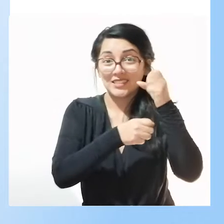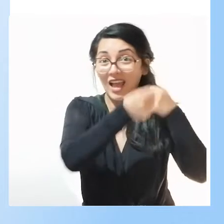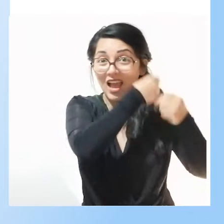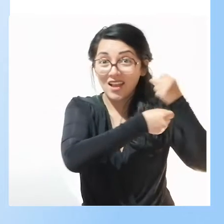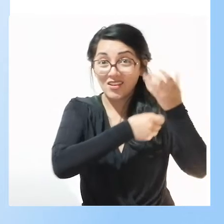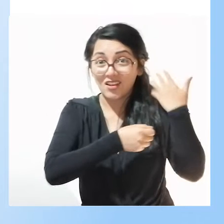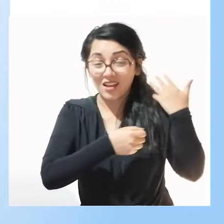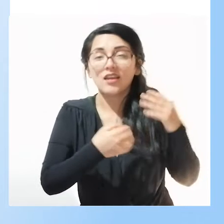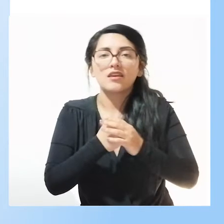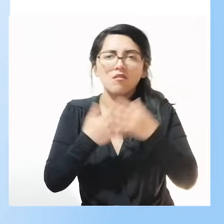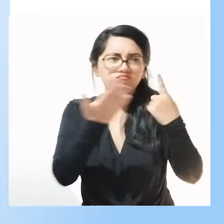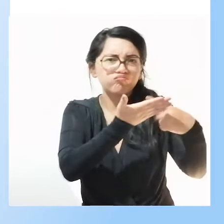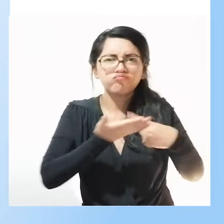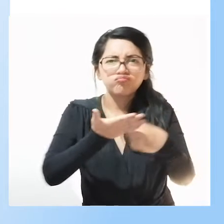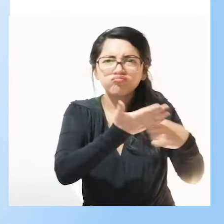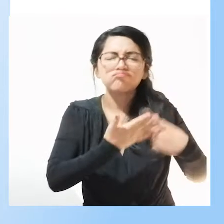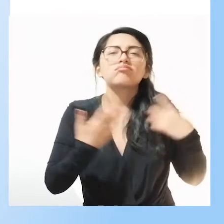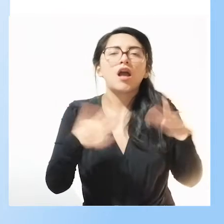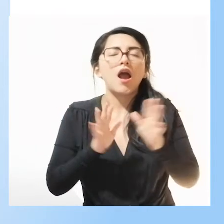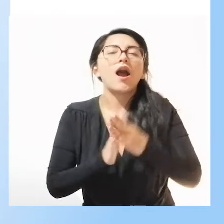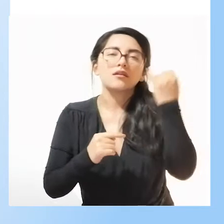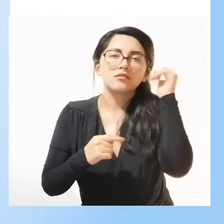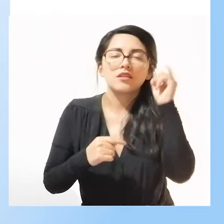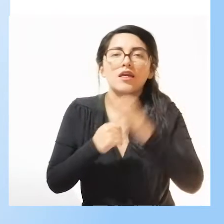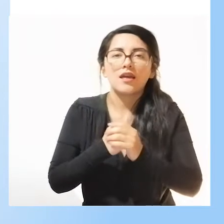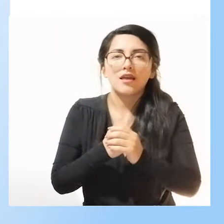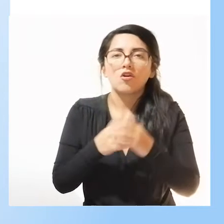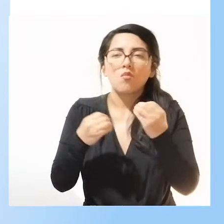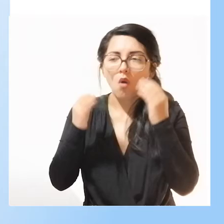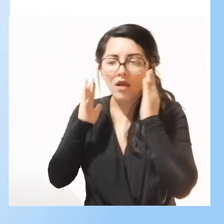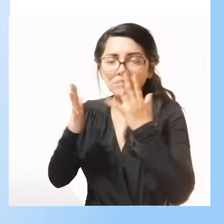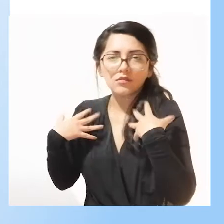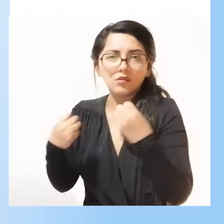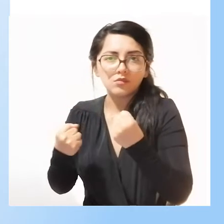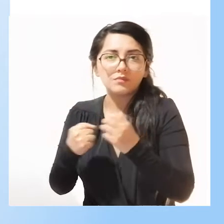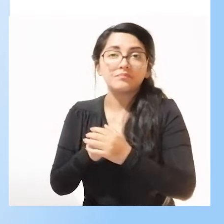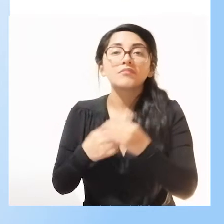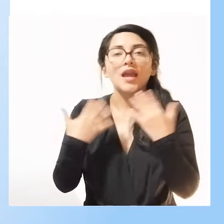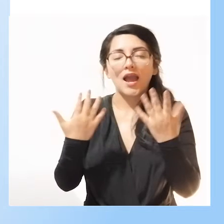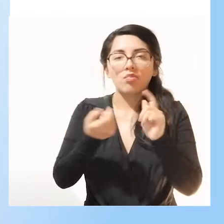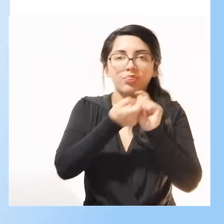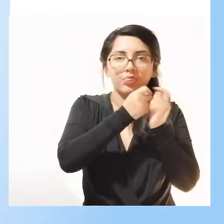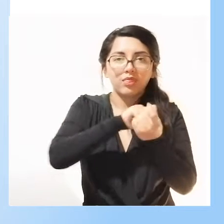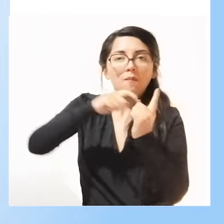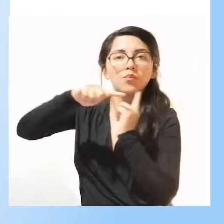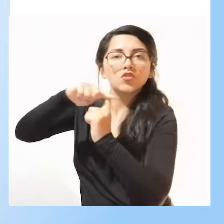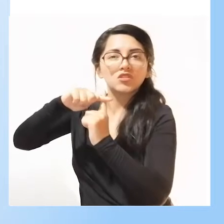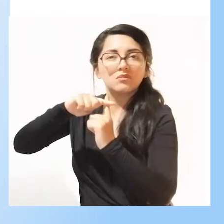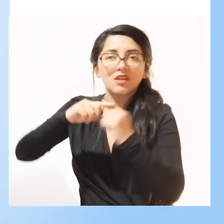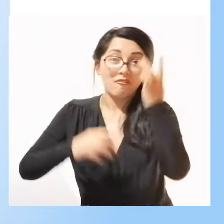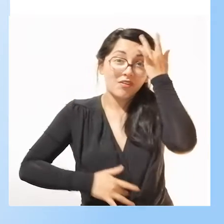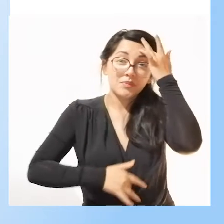nuevos a la manera de entender la salud. Nos ofreció un enfoque positivo porque habló de bienestar y